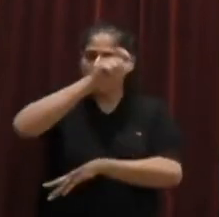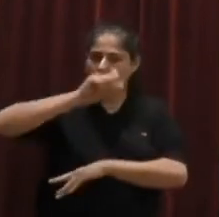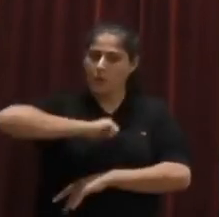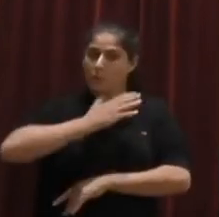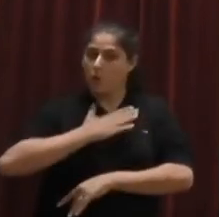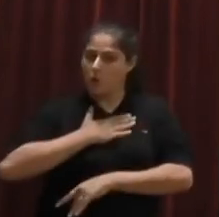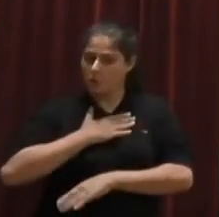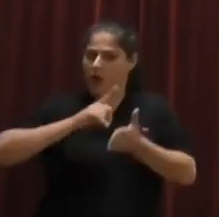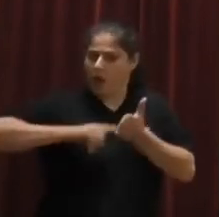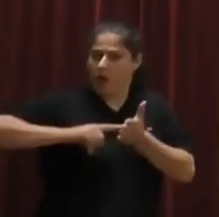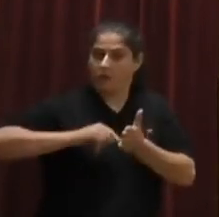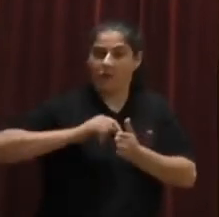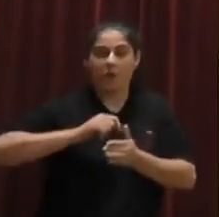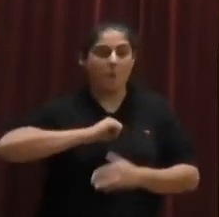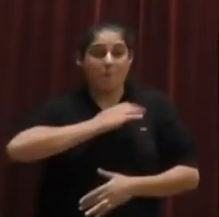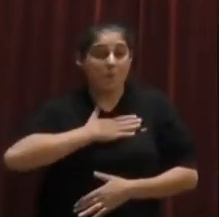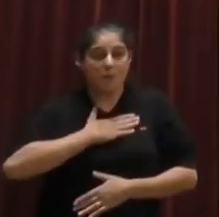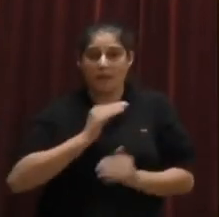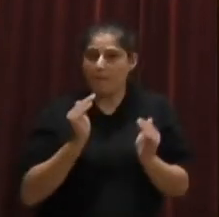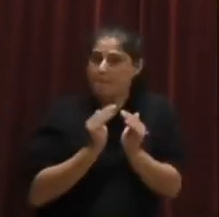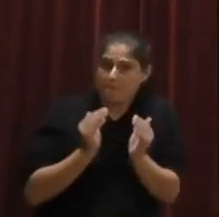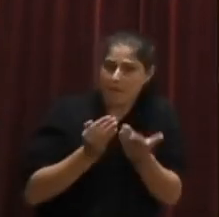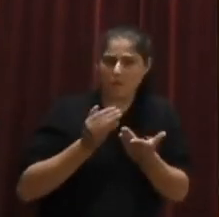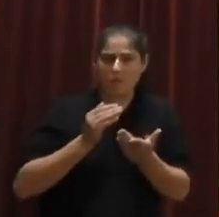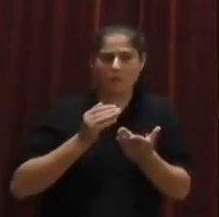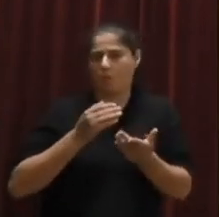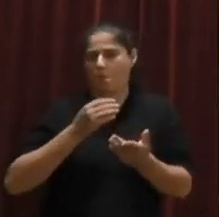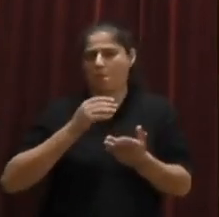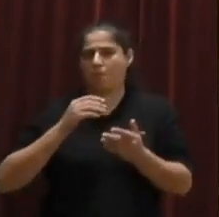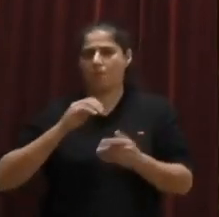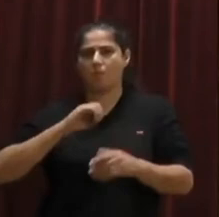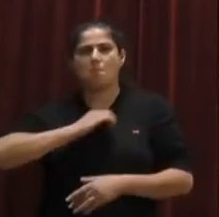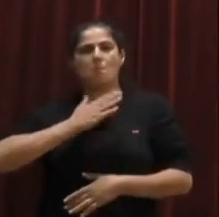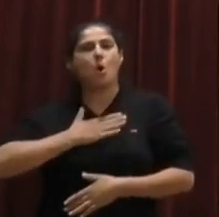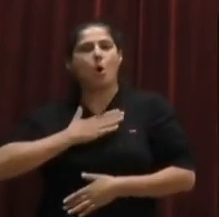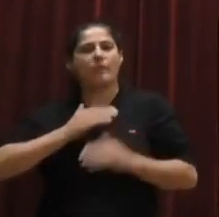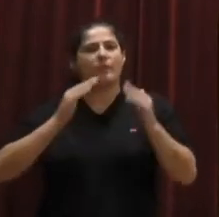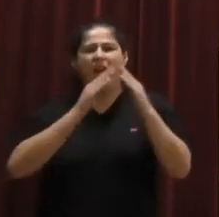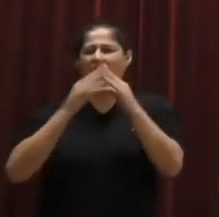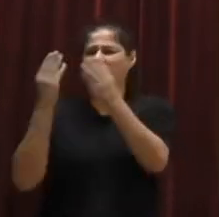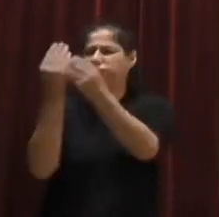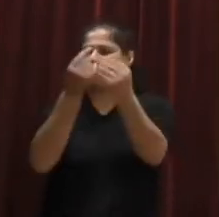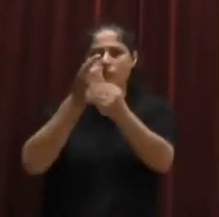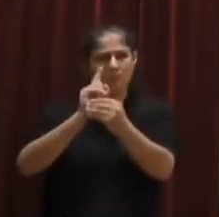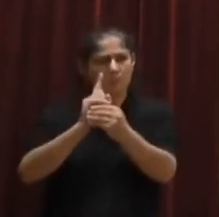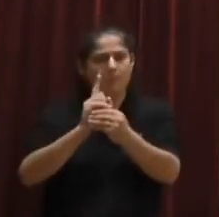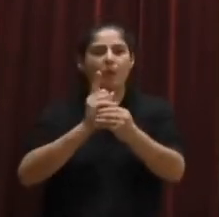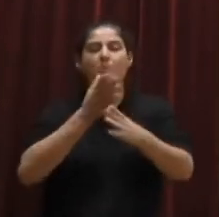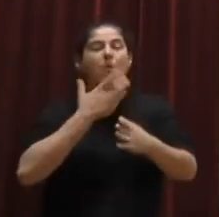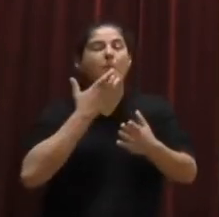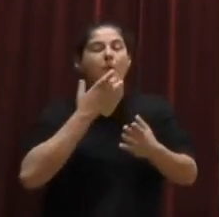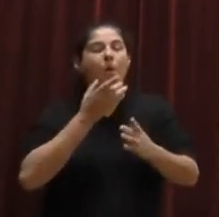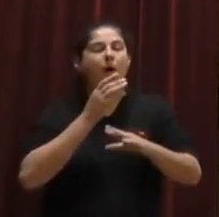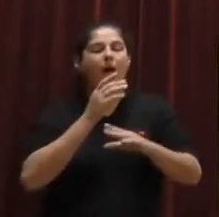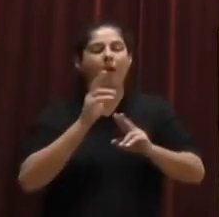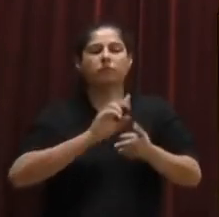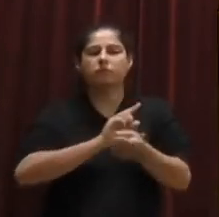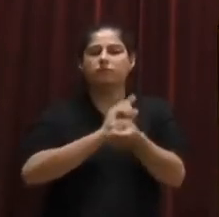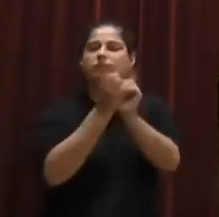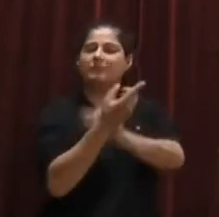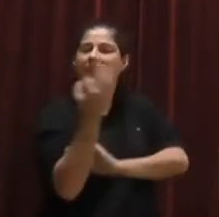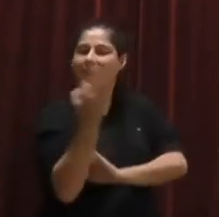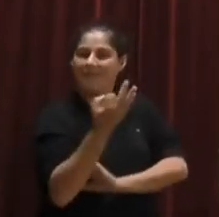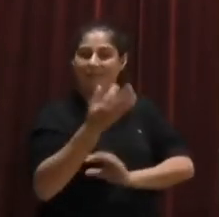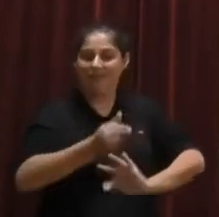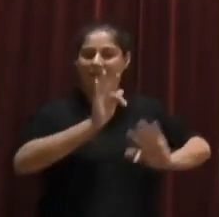los propietarios alquilen, los pequeños propietarios, no nos referíamos únicamente a los grandes propietarios. Promoción del programa de cesión de las viviendas a vivienda a cambio de una revalidación